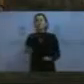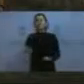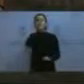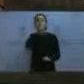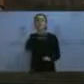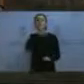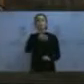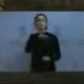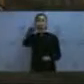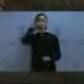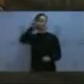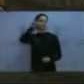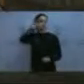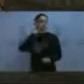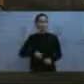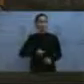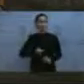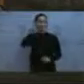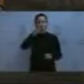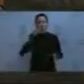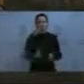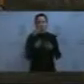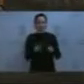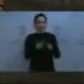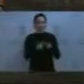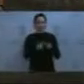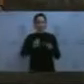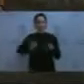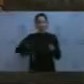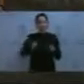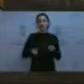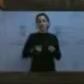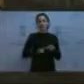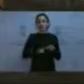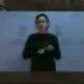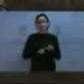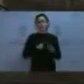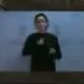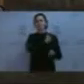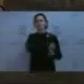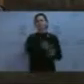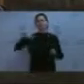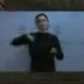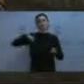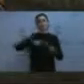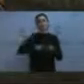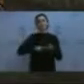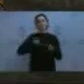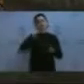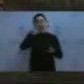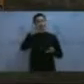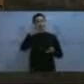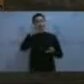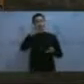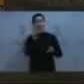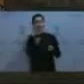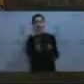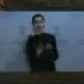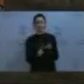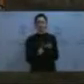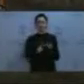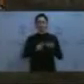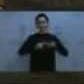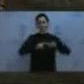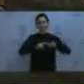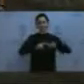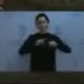este plan, y son ciencias sociales, ciencias naturales, educación física o artística, plástica. Y en